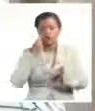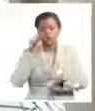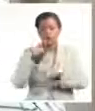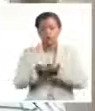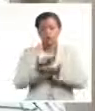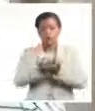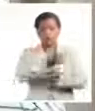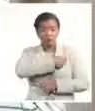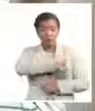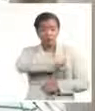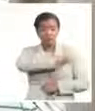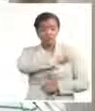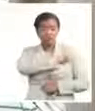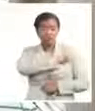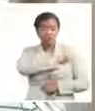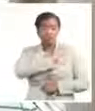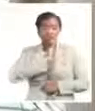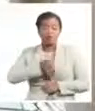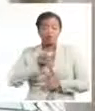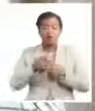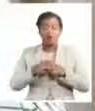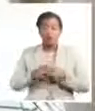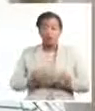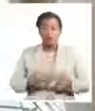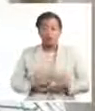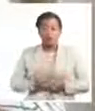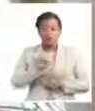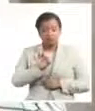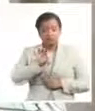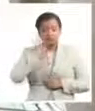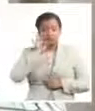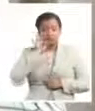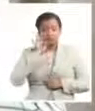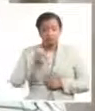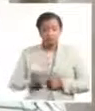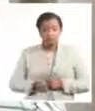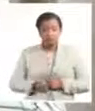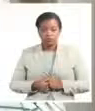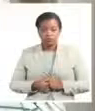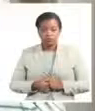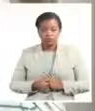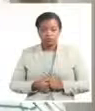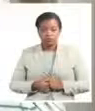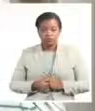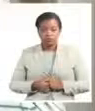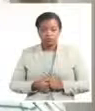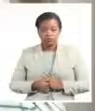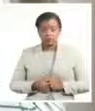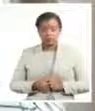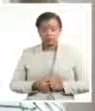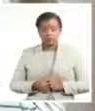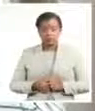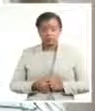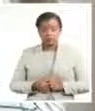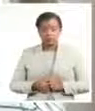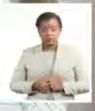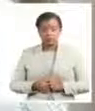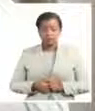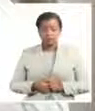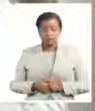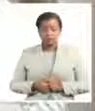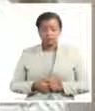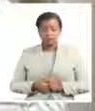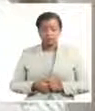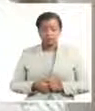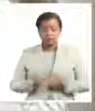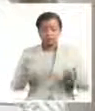la población y por eso se eligió en un trabajo de mesa considerando la opinión de la Comisión